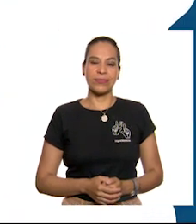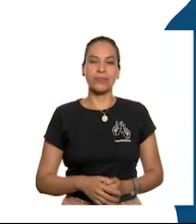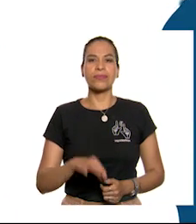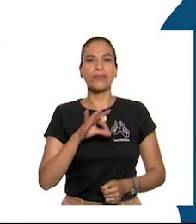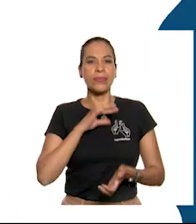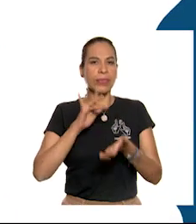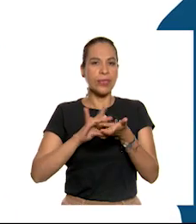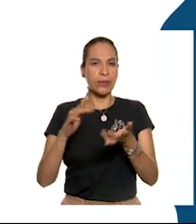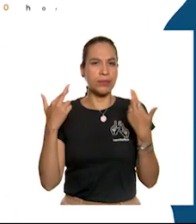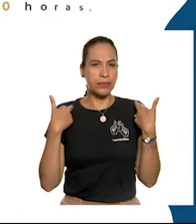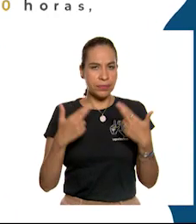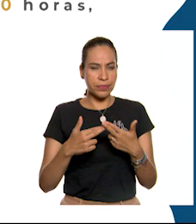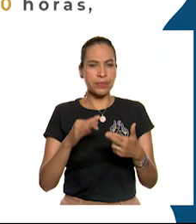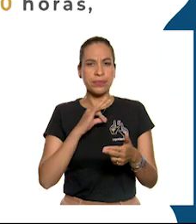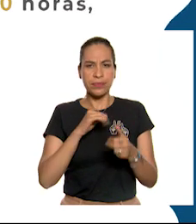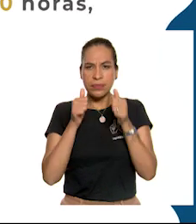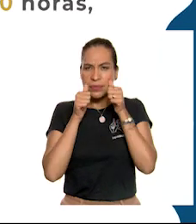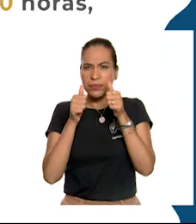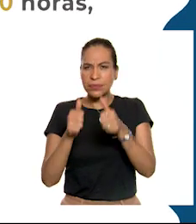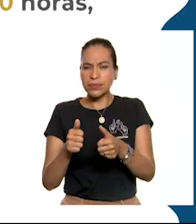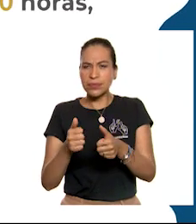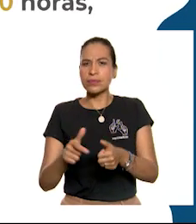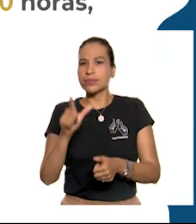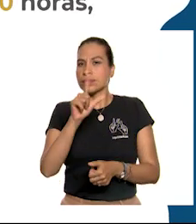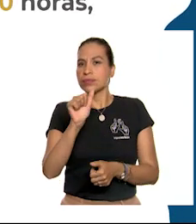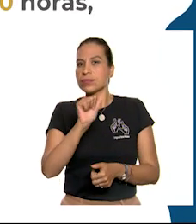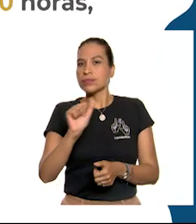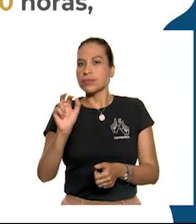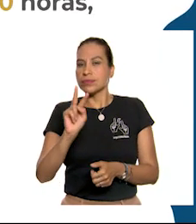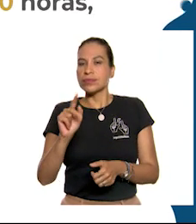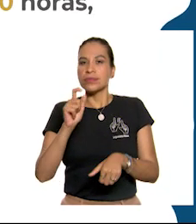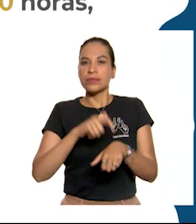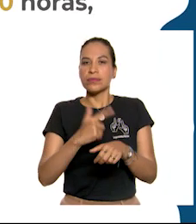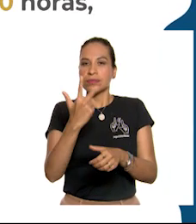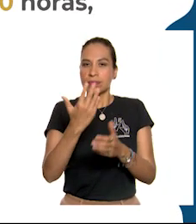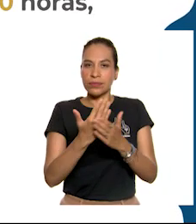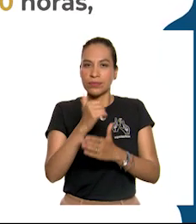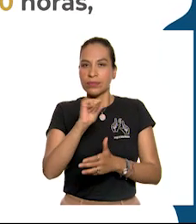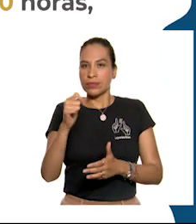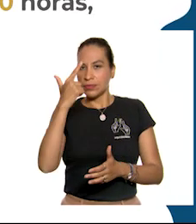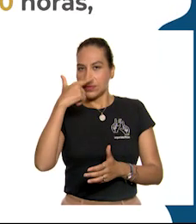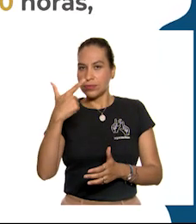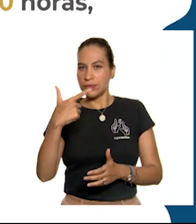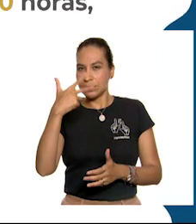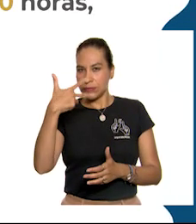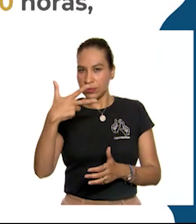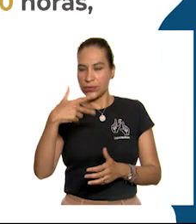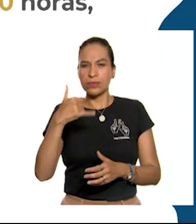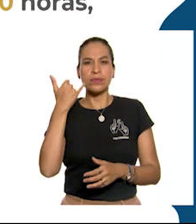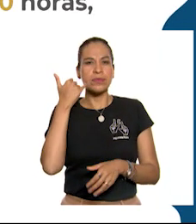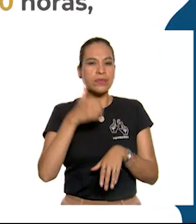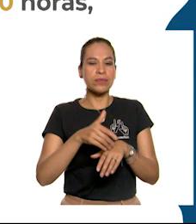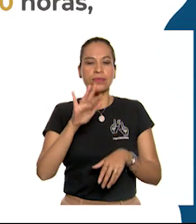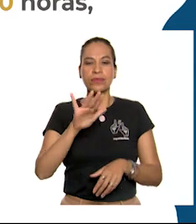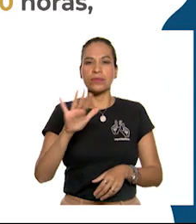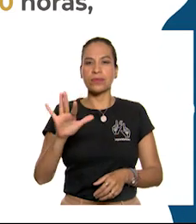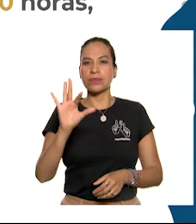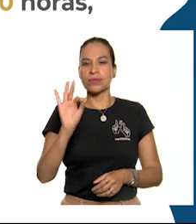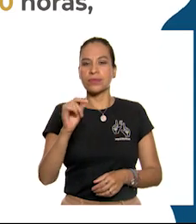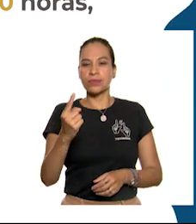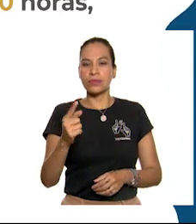Para apoyo pedagógico, hay maestras y maestros de lunes a viernes de 8 a 20 horas en el teléfono